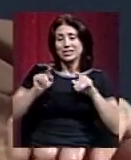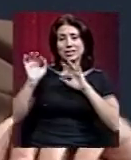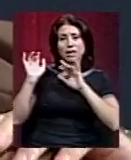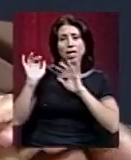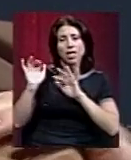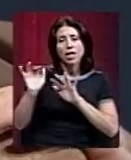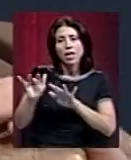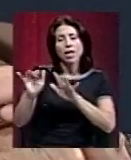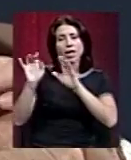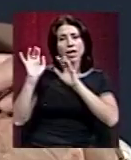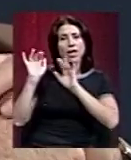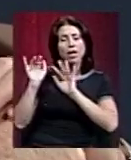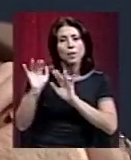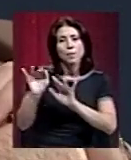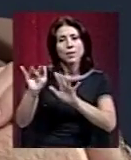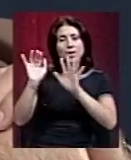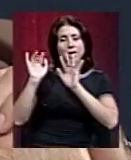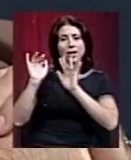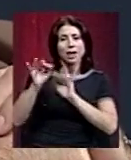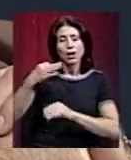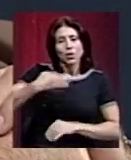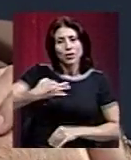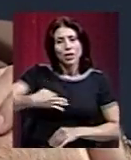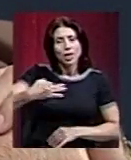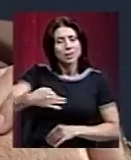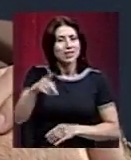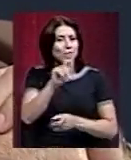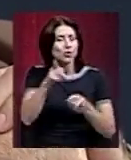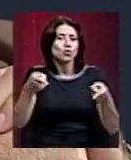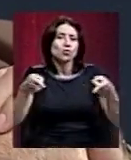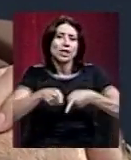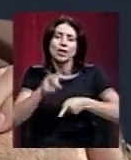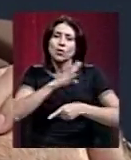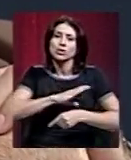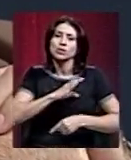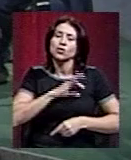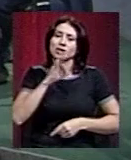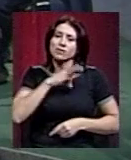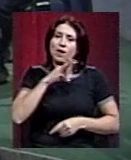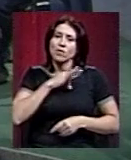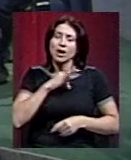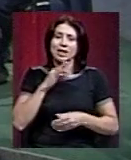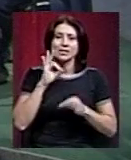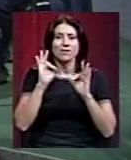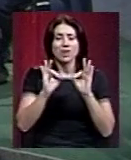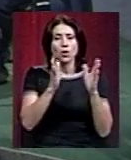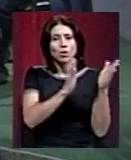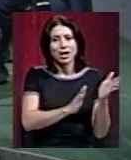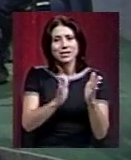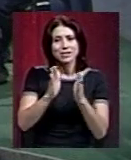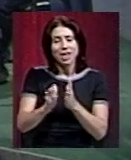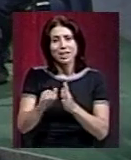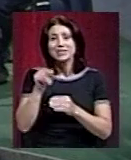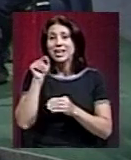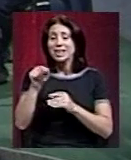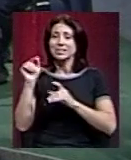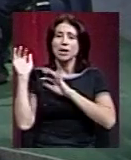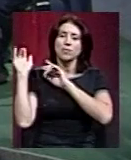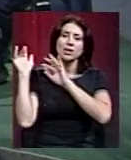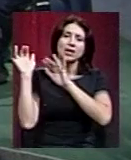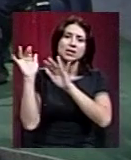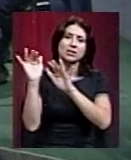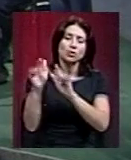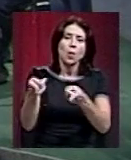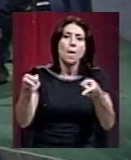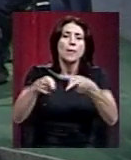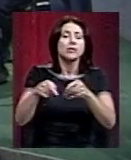cotidianamente no sucede en condiciones favorables ni bien organizadas, sucede en situaciones cercanas a